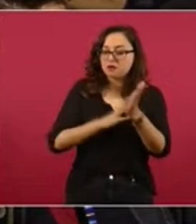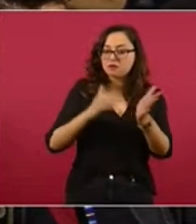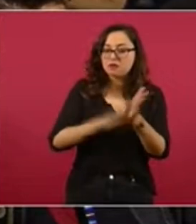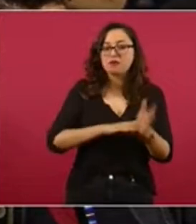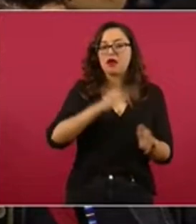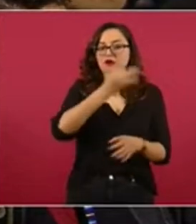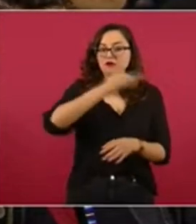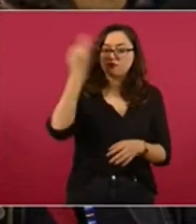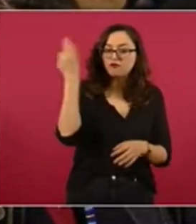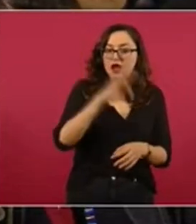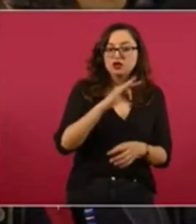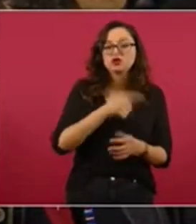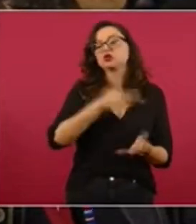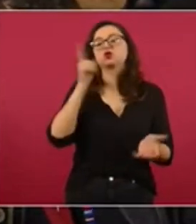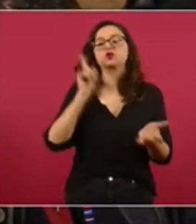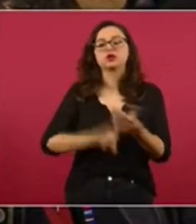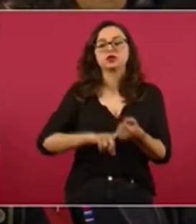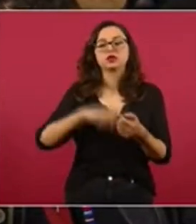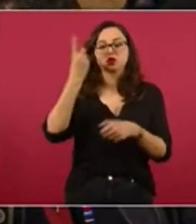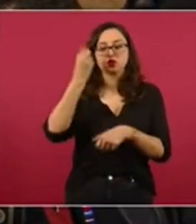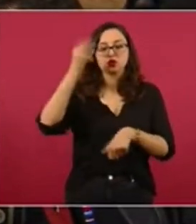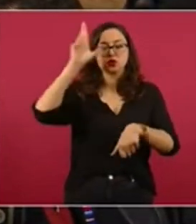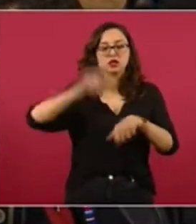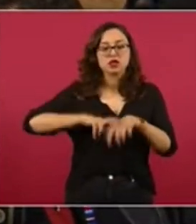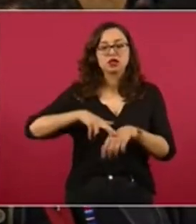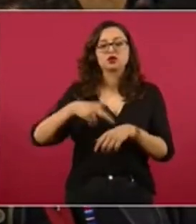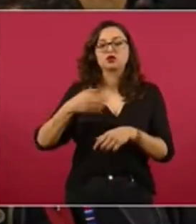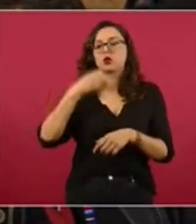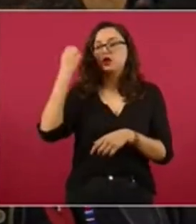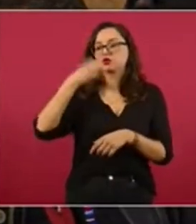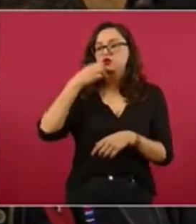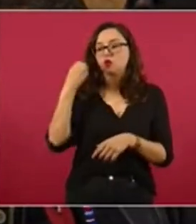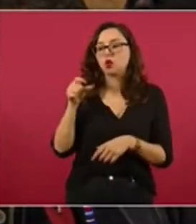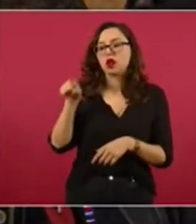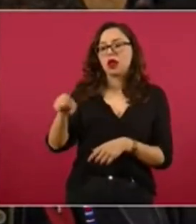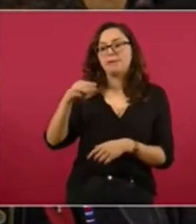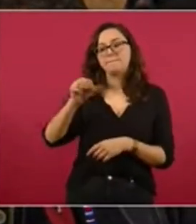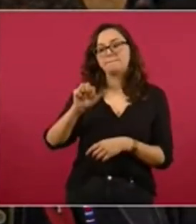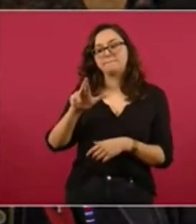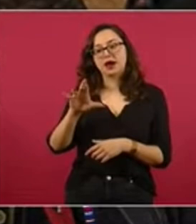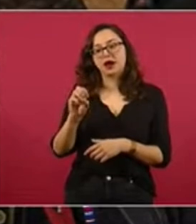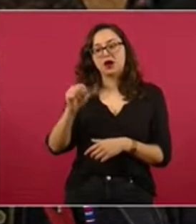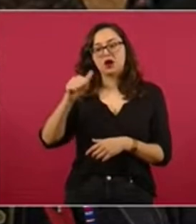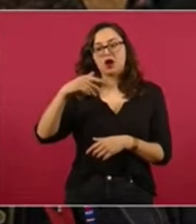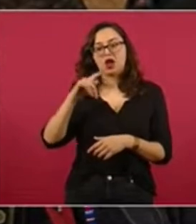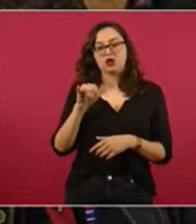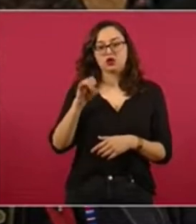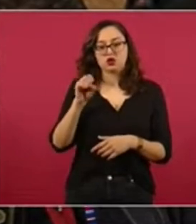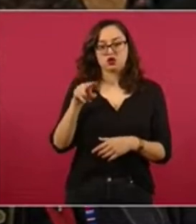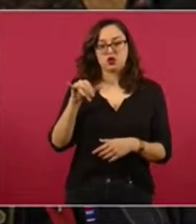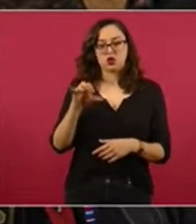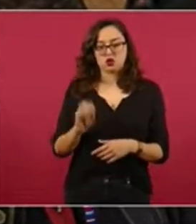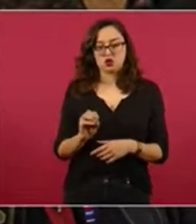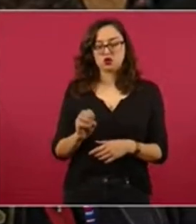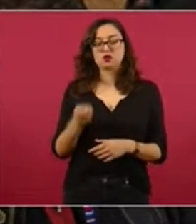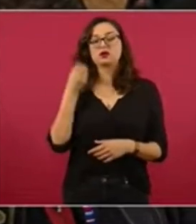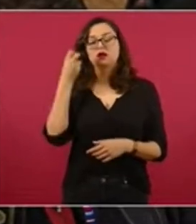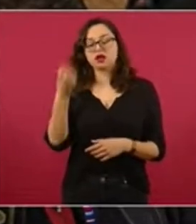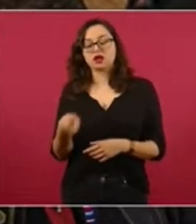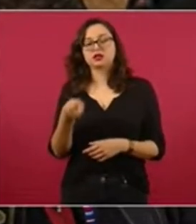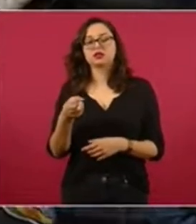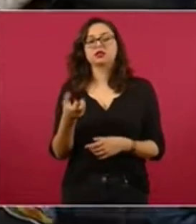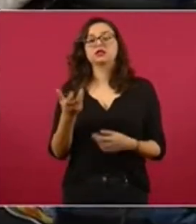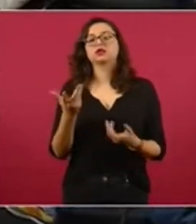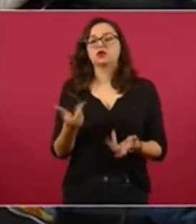por parte de los directivos de las escuelas que pertenecen a Marco Antonio Conde. Este dictamen técnico académico de la